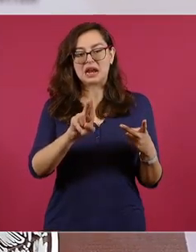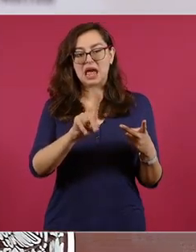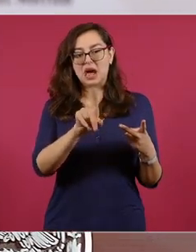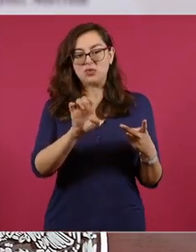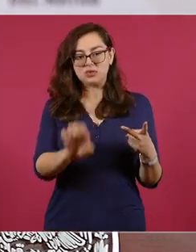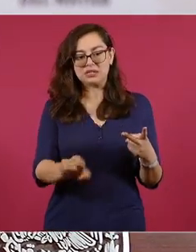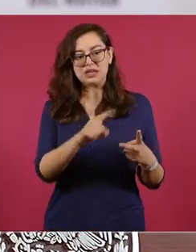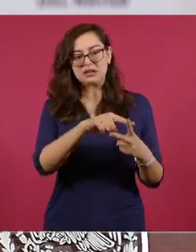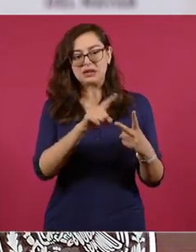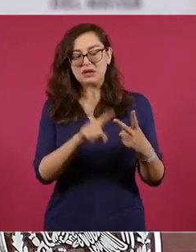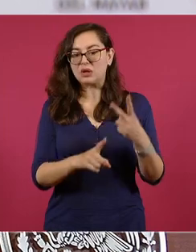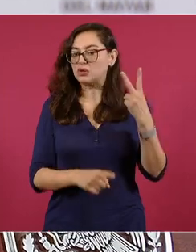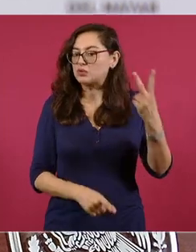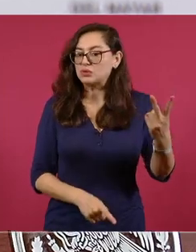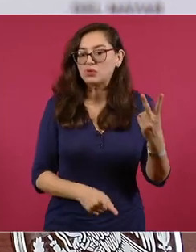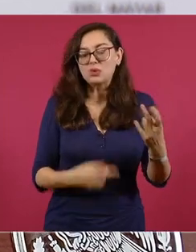de